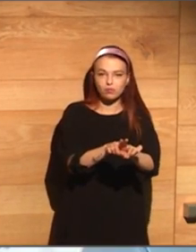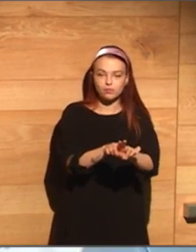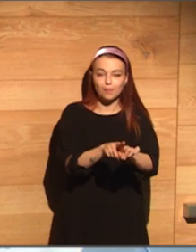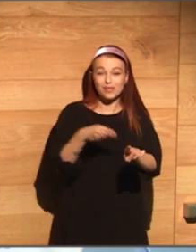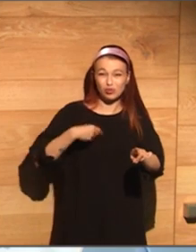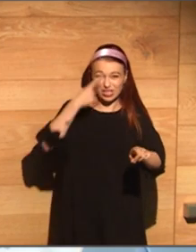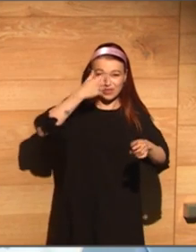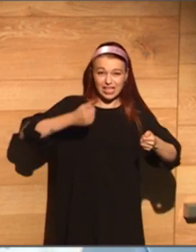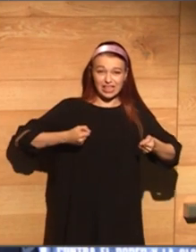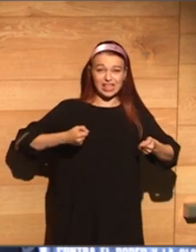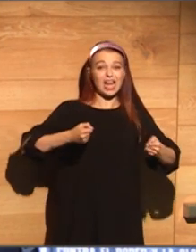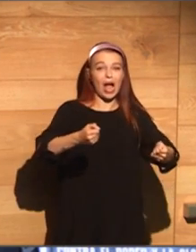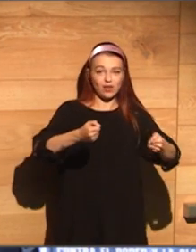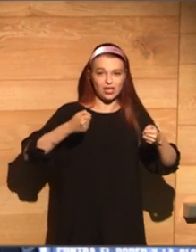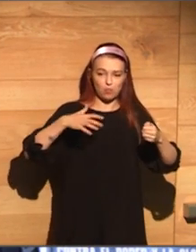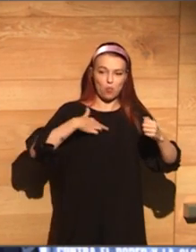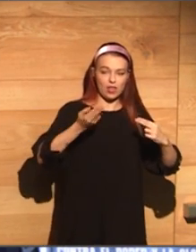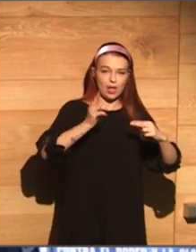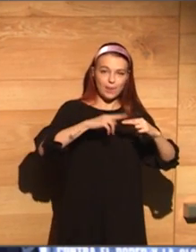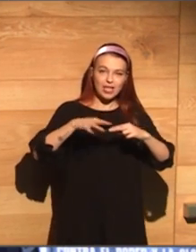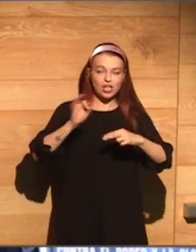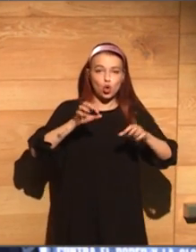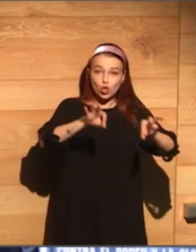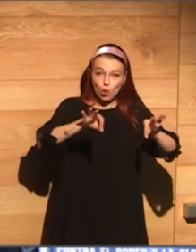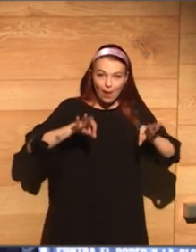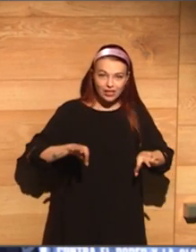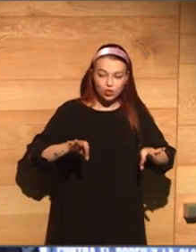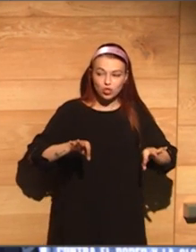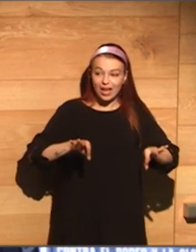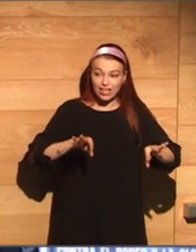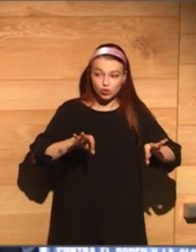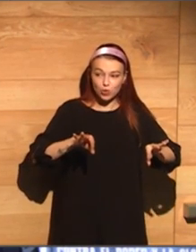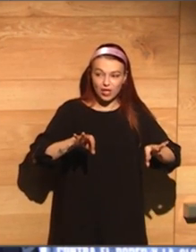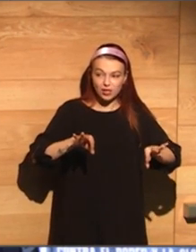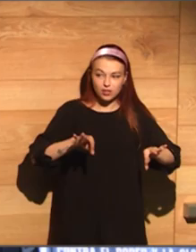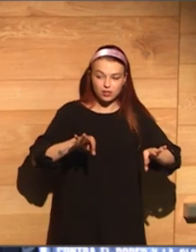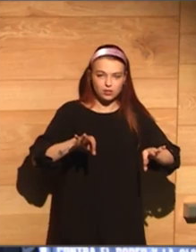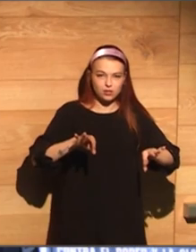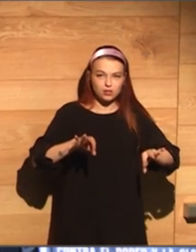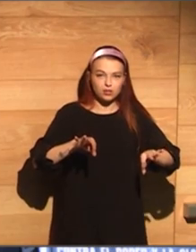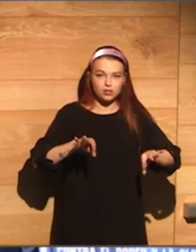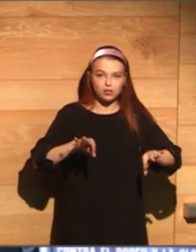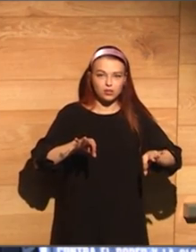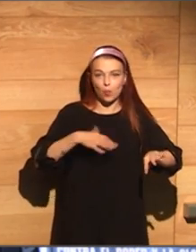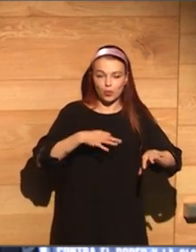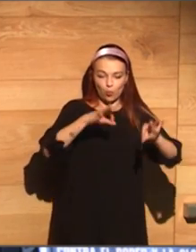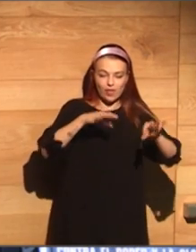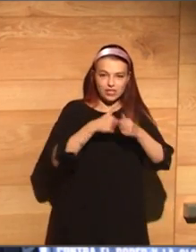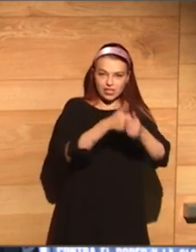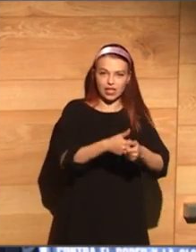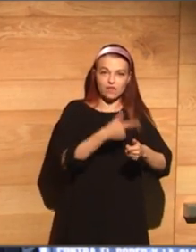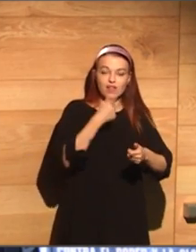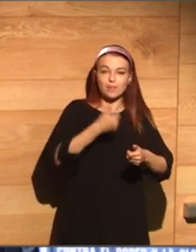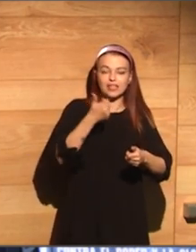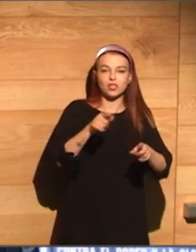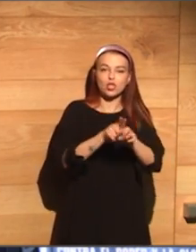traveling que puede ir sobre vías o puede ir con neumáticos un poquito deshinchados, insisto, para absorber el movimiento, y con una pluma que tiene